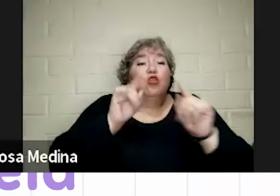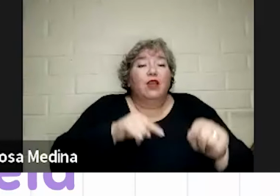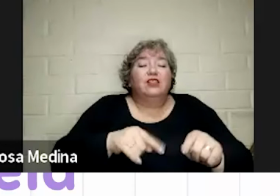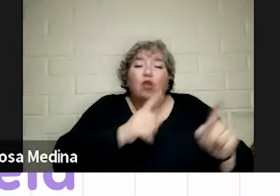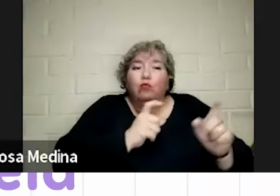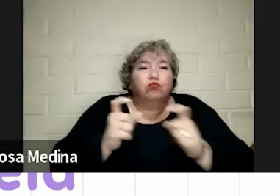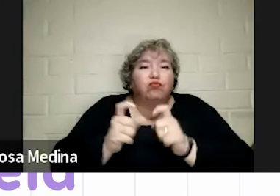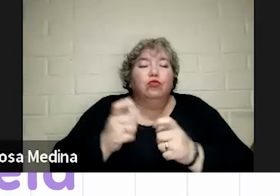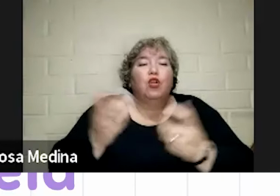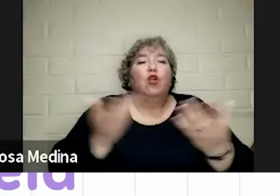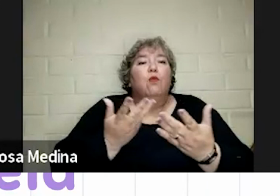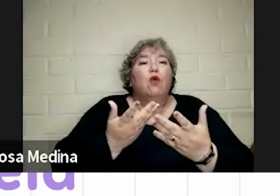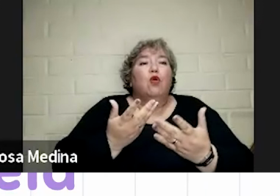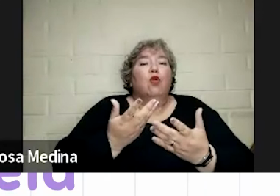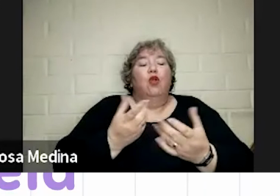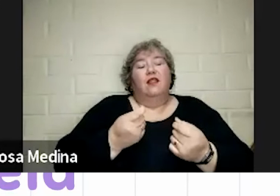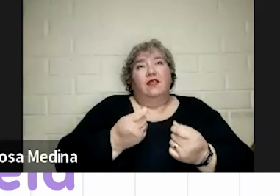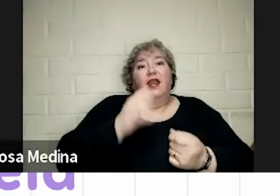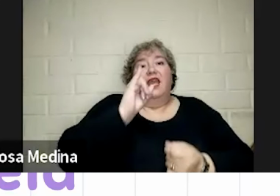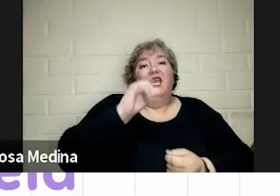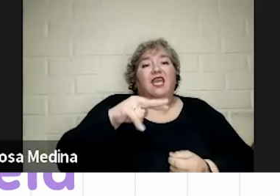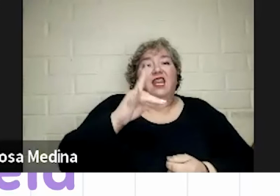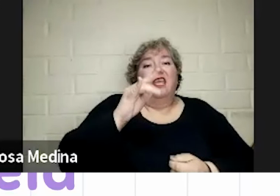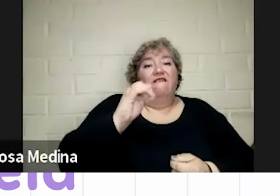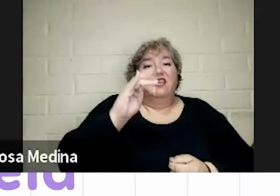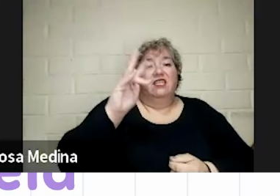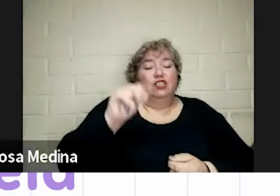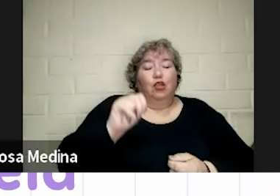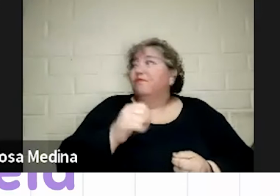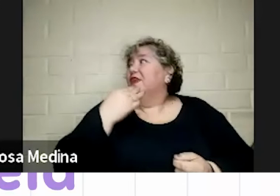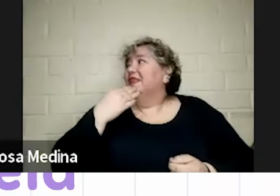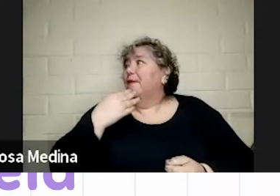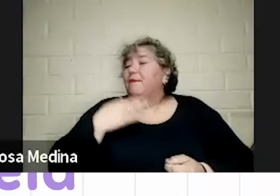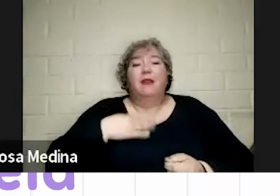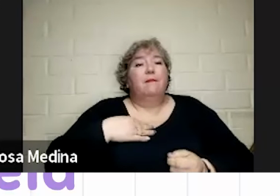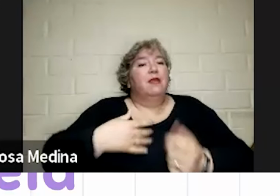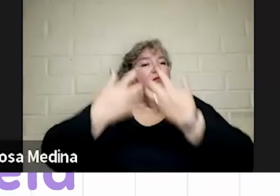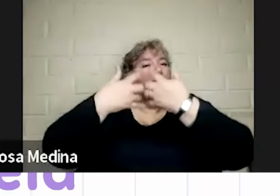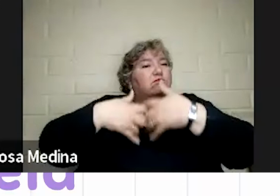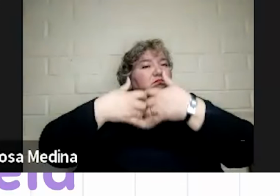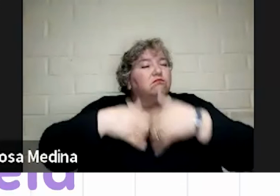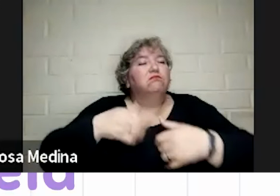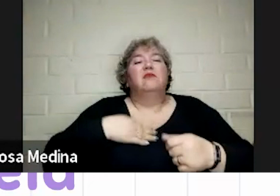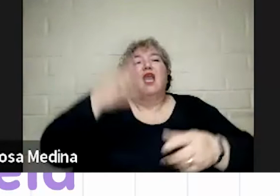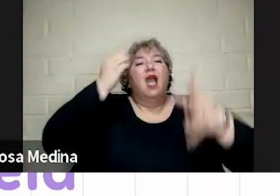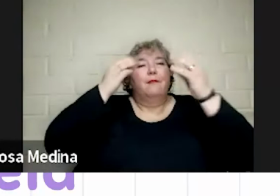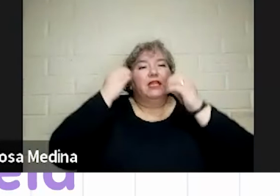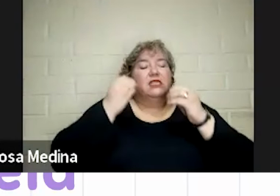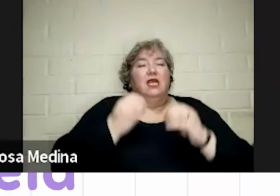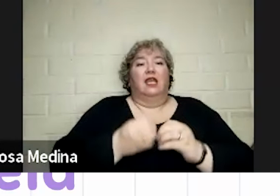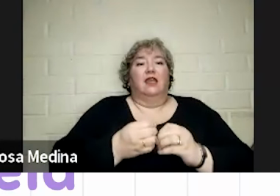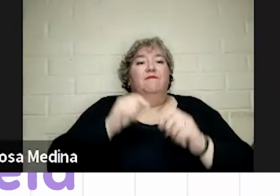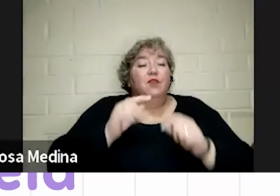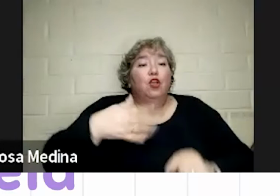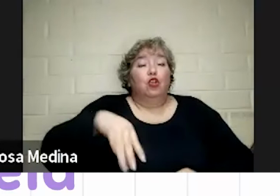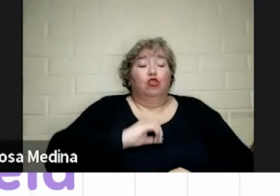qué? A través de la inhibición. Y también nos sirve para reflexionar respecto del aprendizaje, ¿cierto? Podemos parar y pensar. Muchas